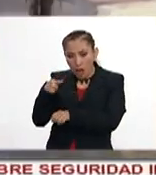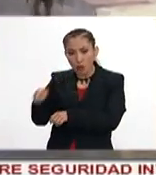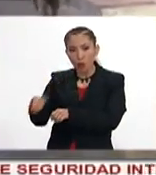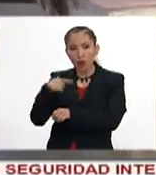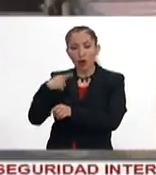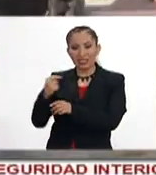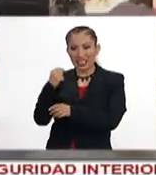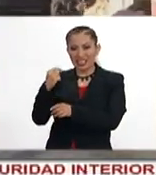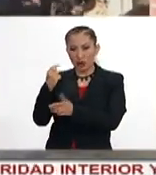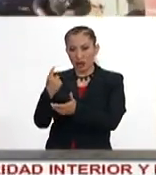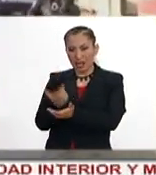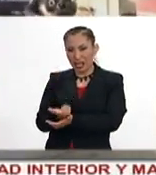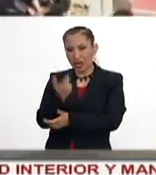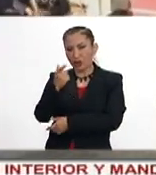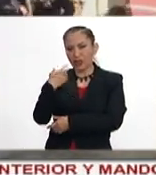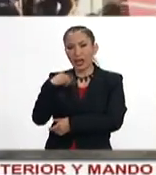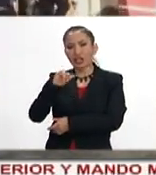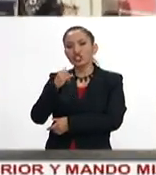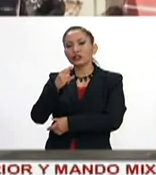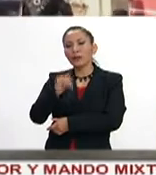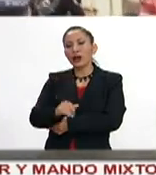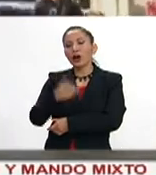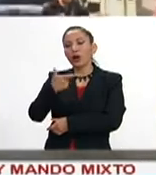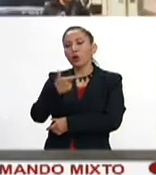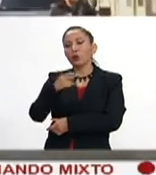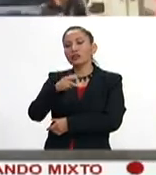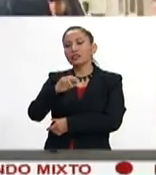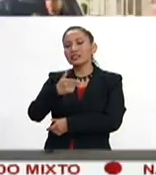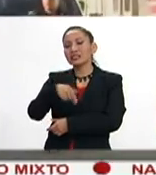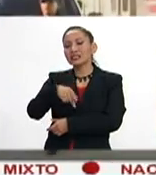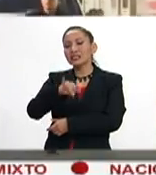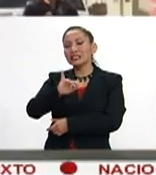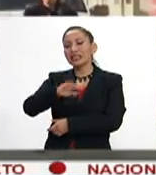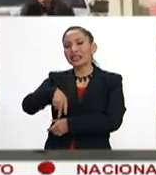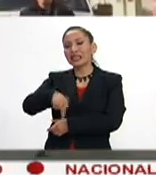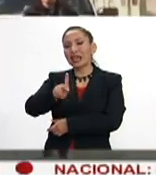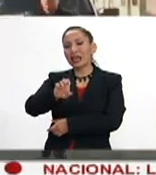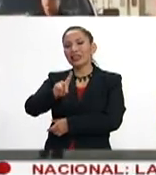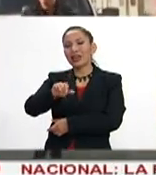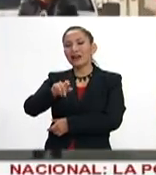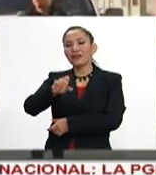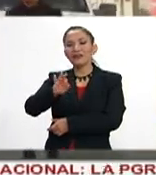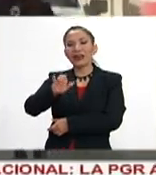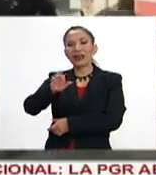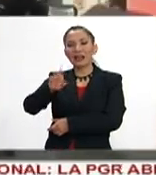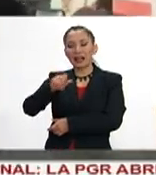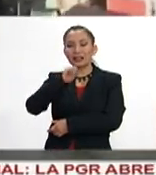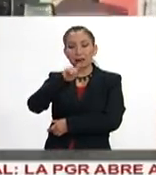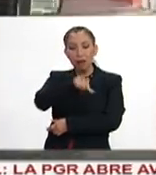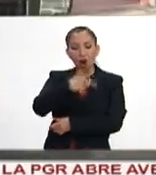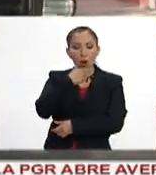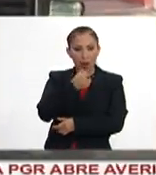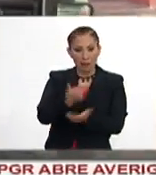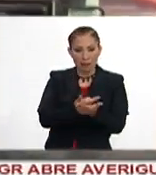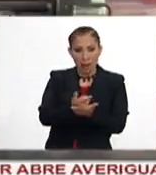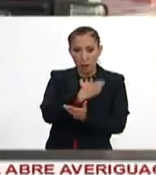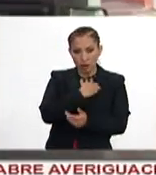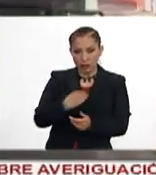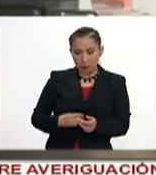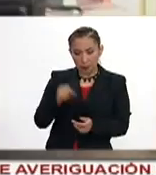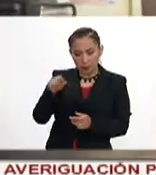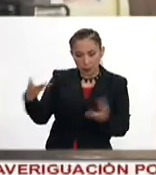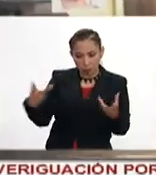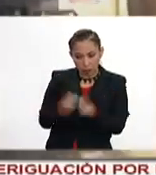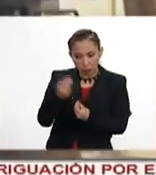el tesorero del ayuntamiento de Cuchique de Ferrer, David Alonso Rodríguez, así como el contador del municipio,